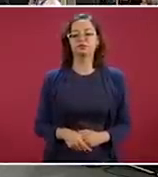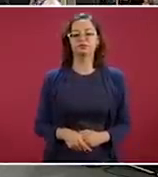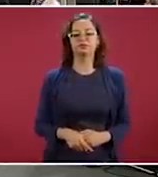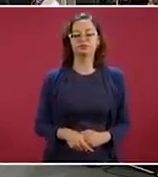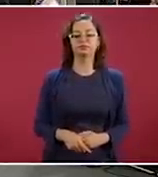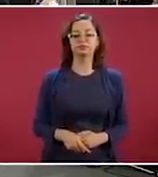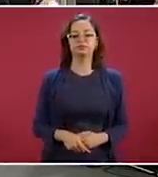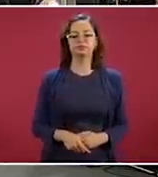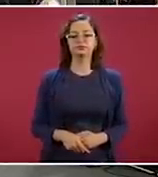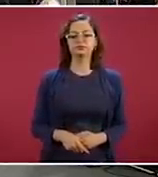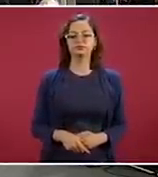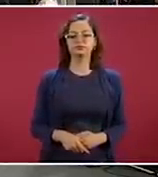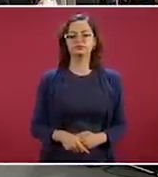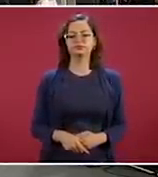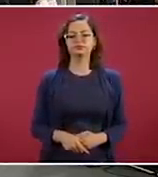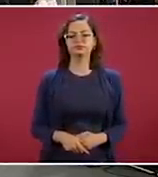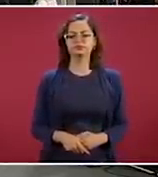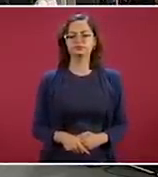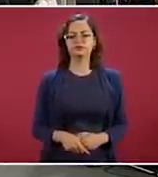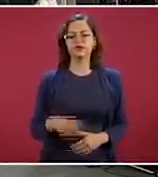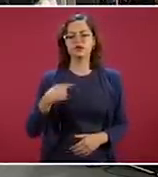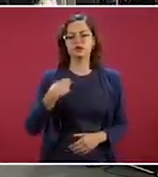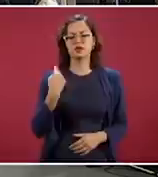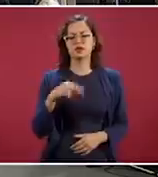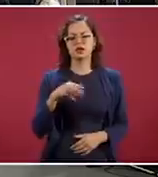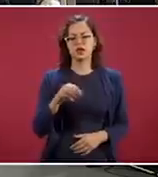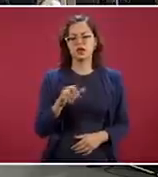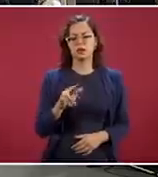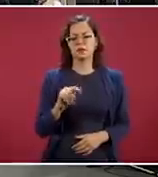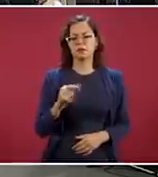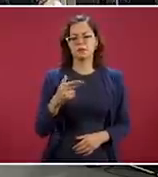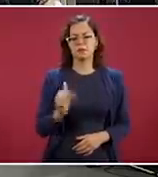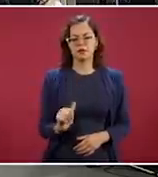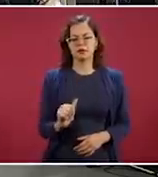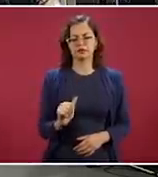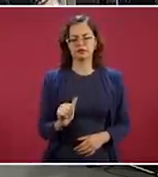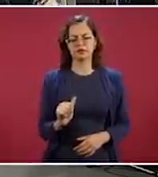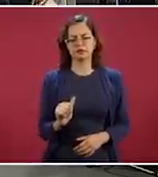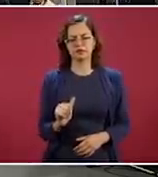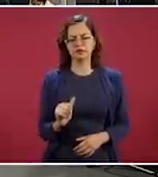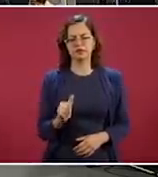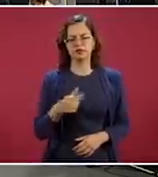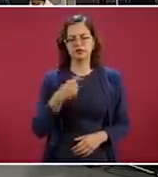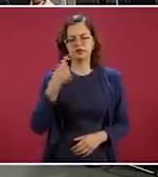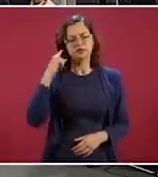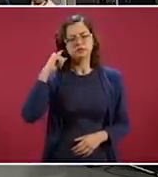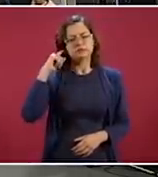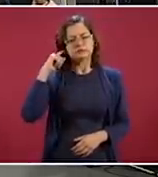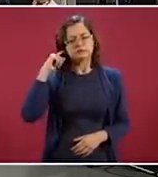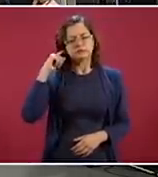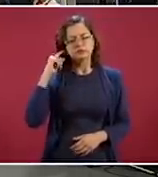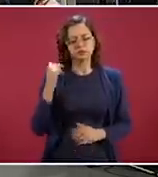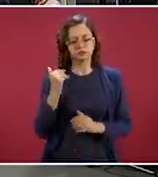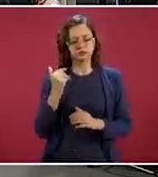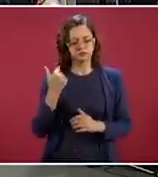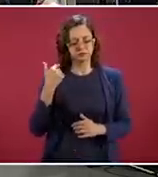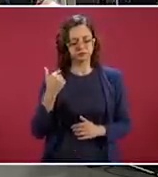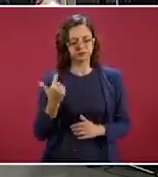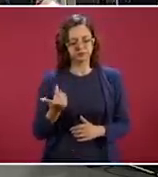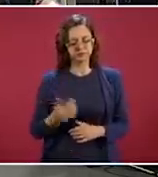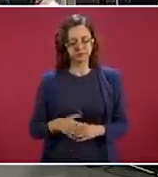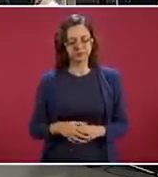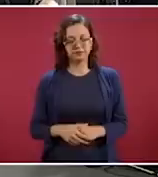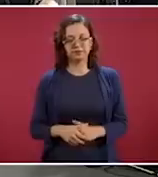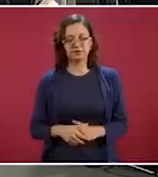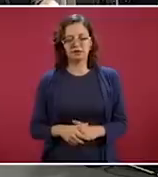Buenos días, presidente. Marta Eugenia López, de Radio Habana, Cuba. Y mi pregunta, casualmente, tiene que ver con lo que